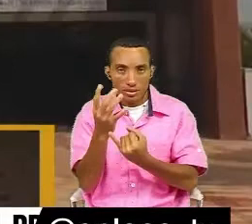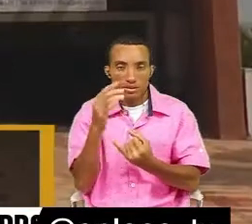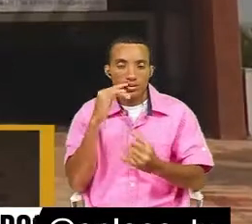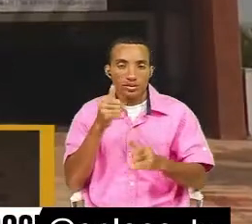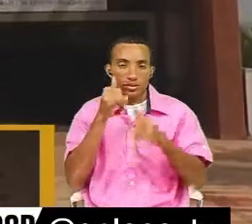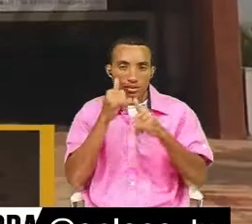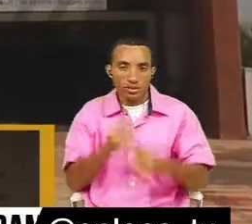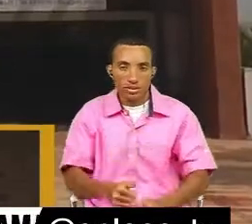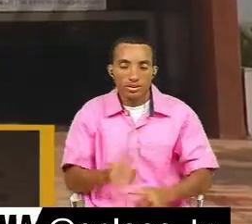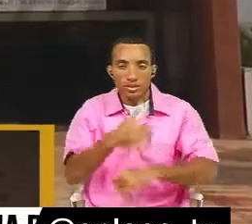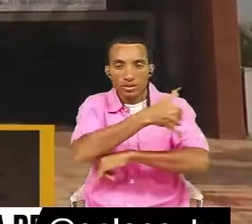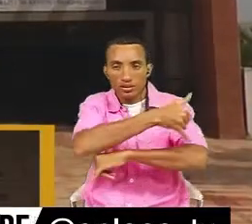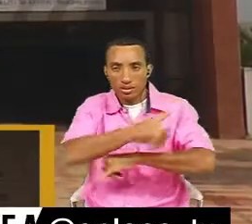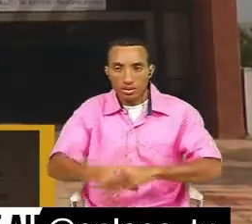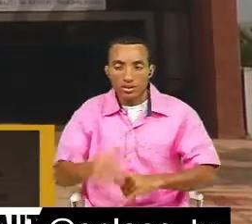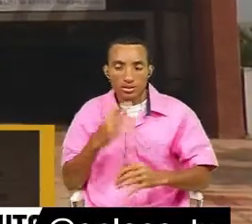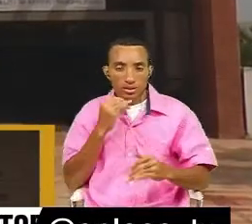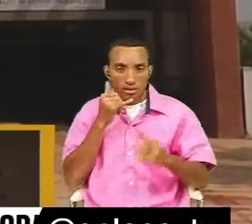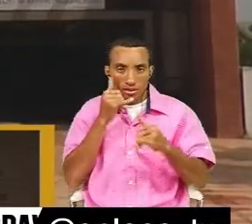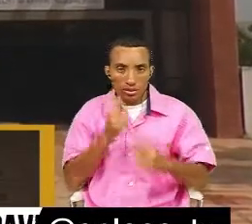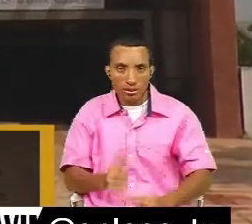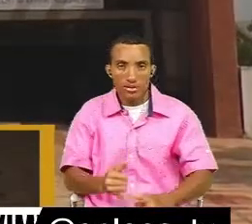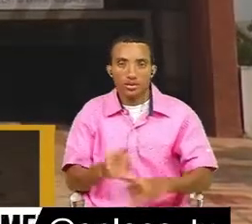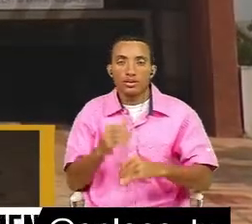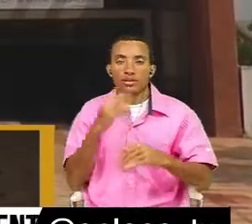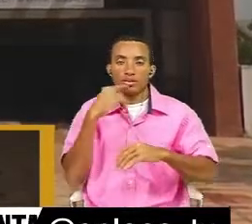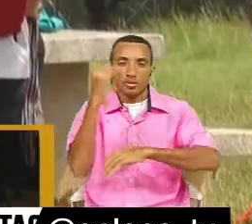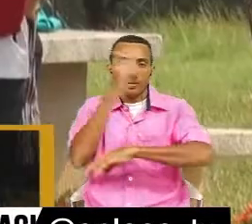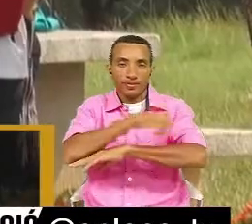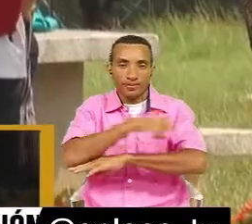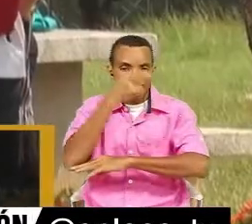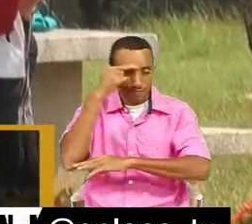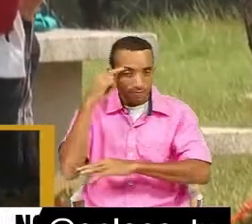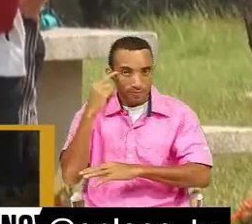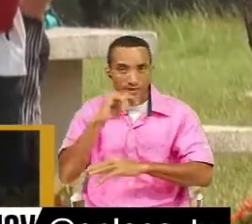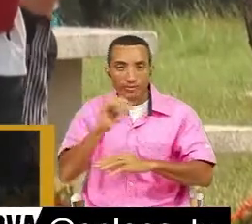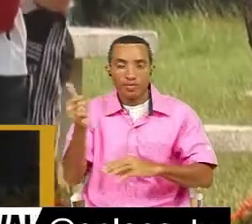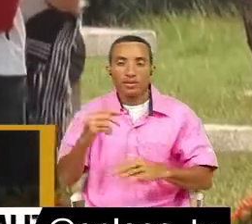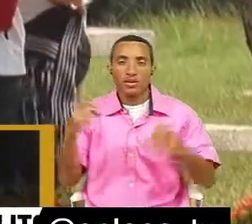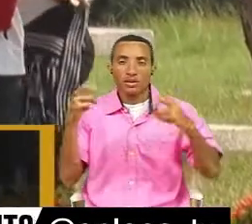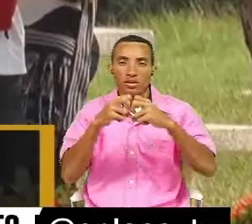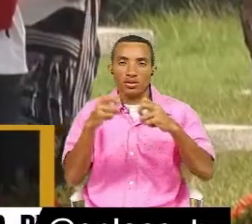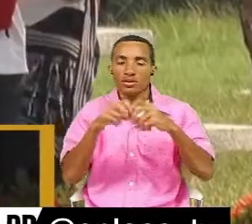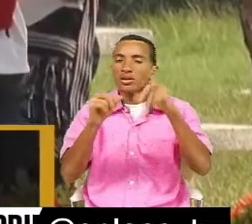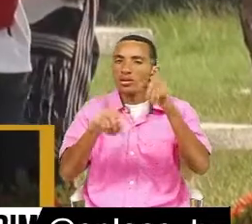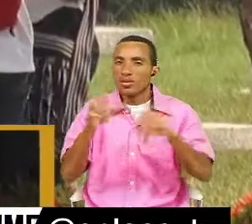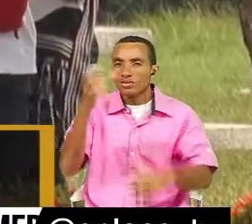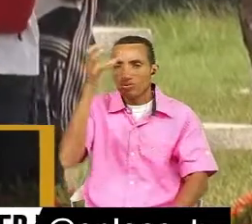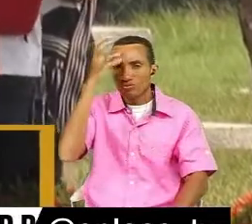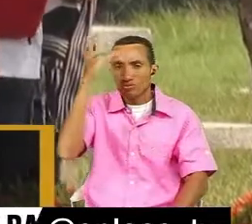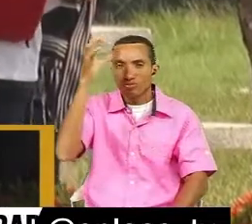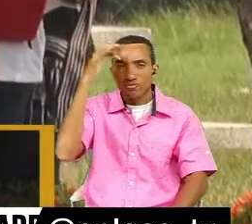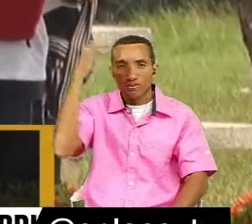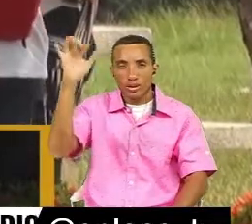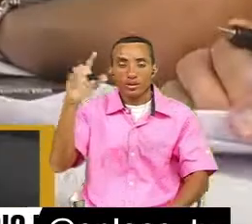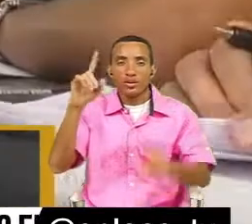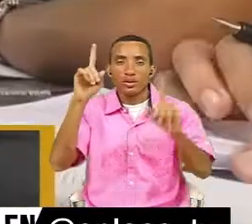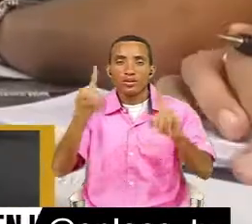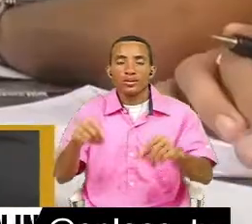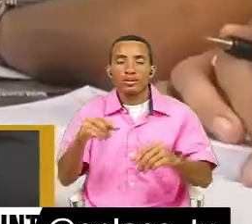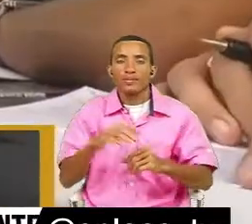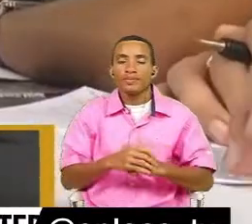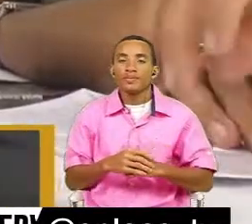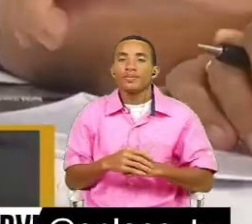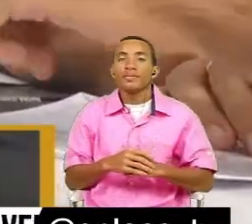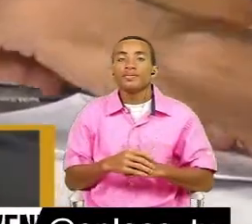ingeniería civil, ingeniería de petróleos, eléctrica y electrónica, y por supuesto también para aquellos grandes profesionales de nuestra región, de todo el